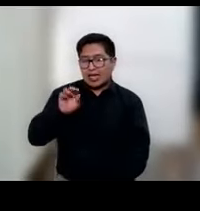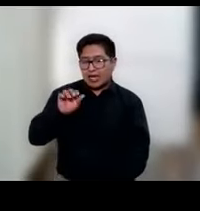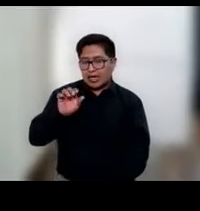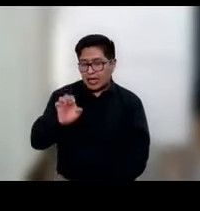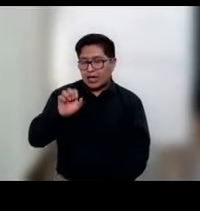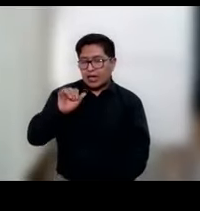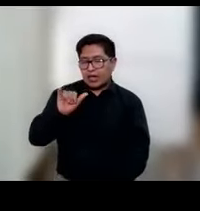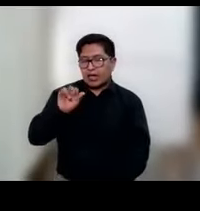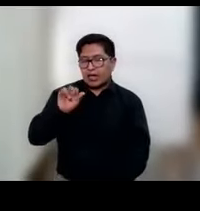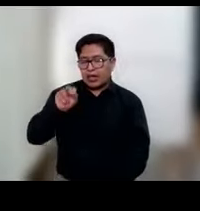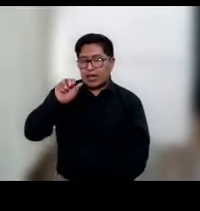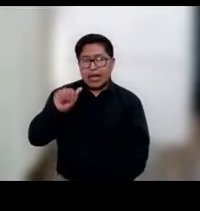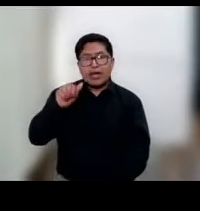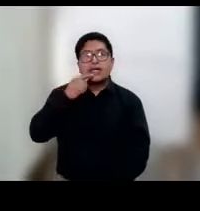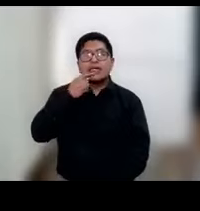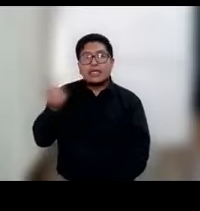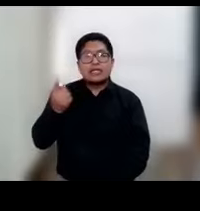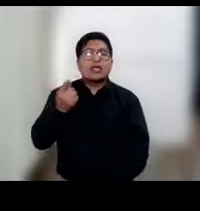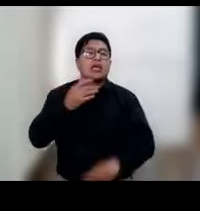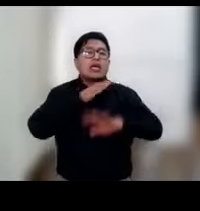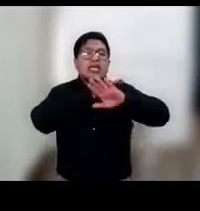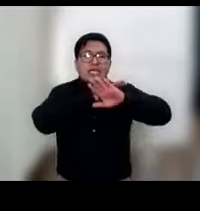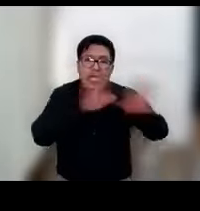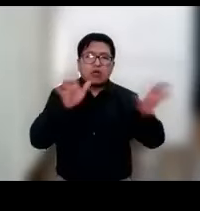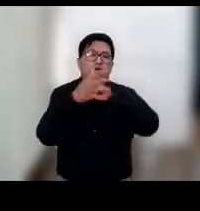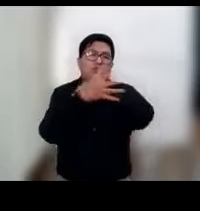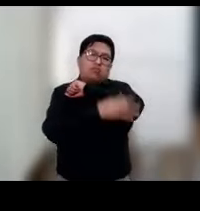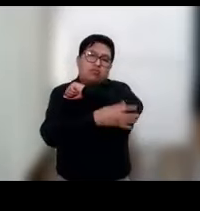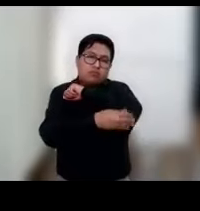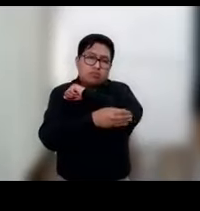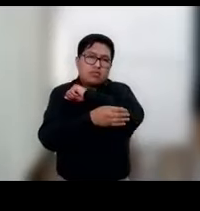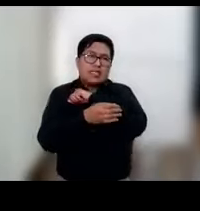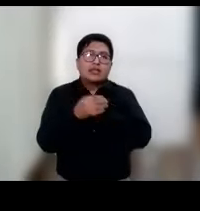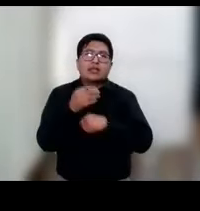las autoridades que erradiquemos la pobreza pero